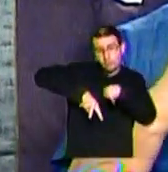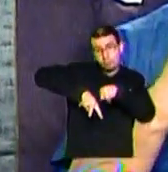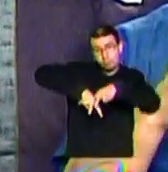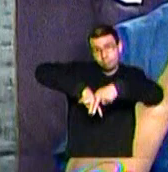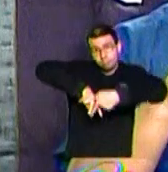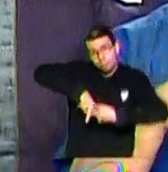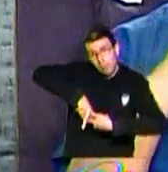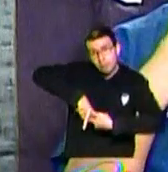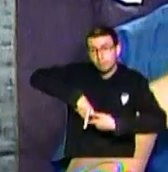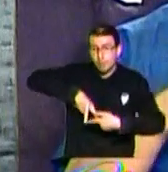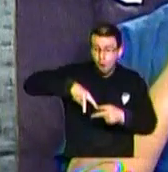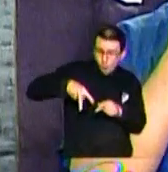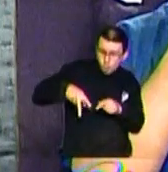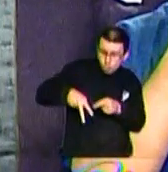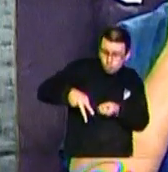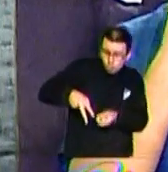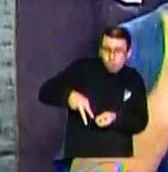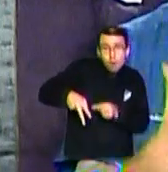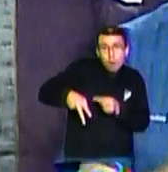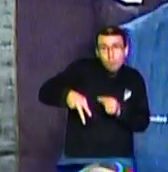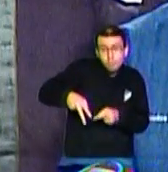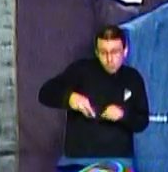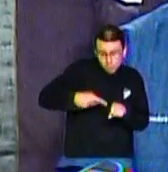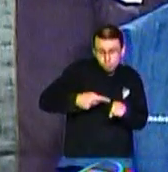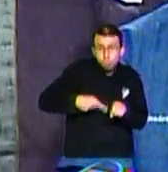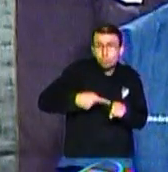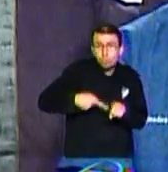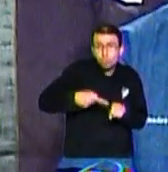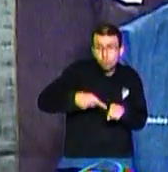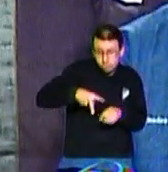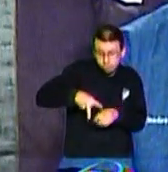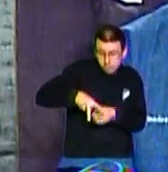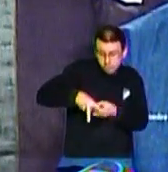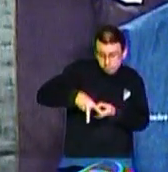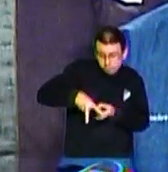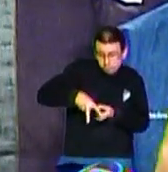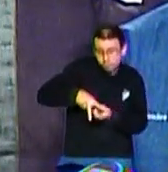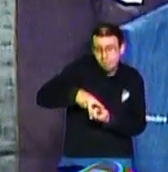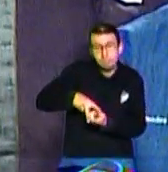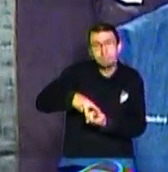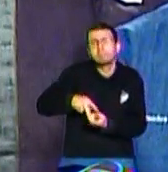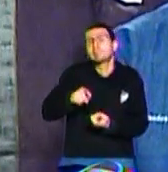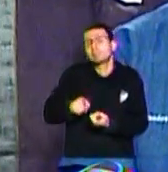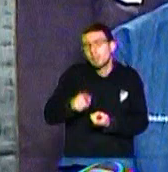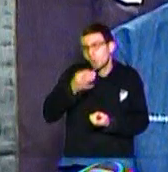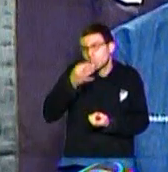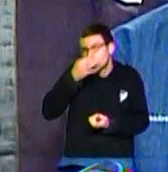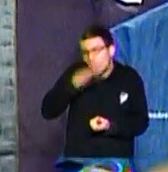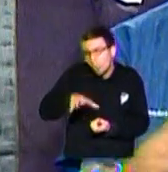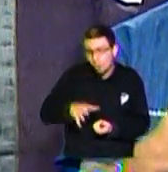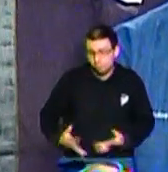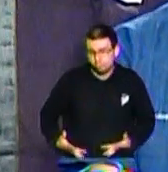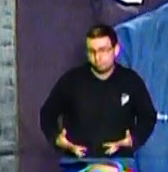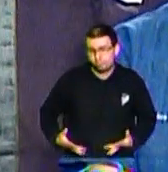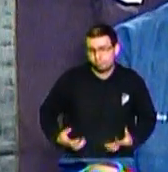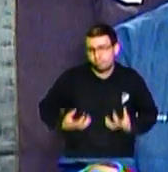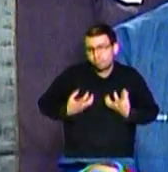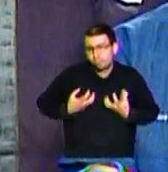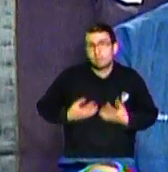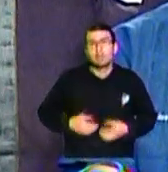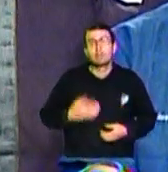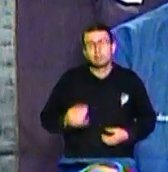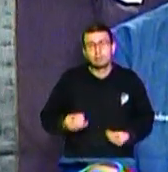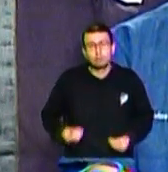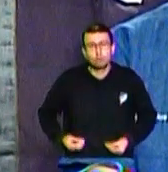por movimiento entonces traslada todas las bacterias del ano, las traslada hacia la vagina. Entonces vienen las infecciones urinarias, vienen las